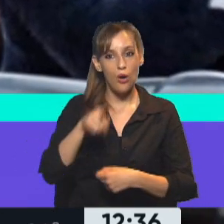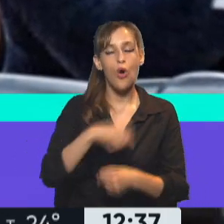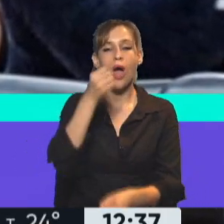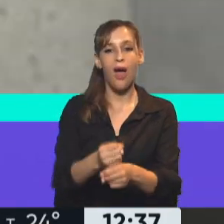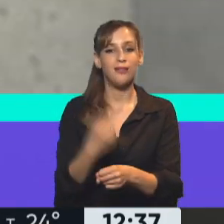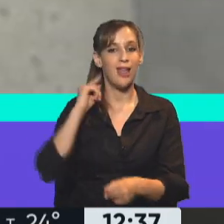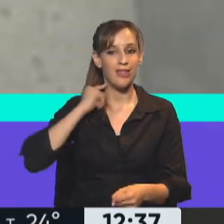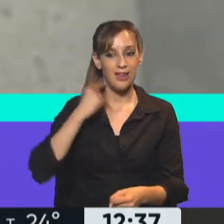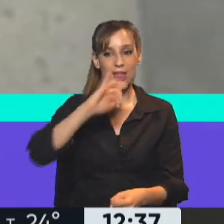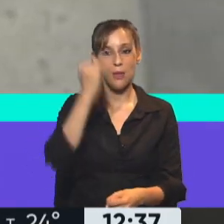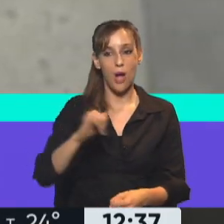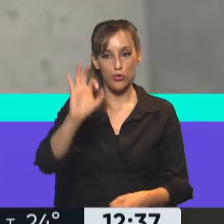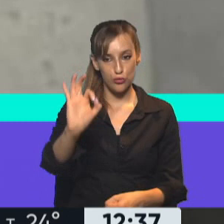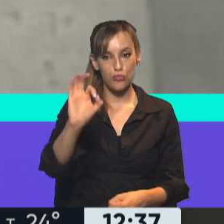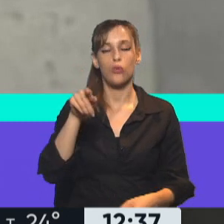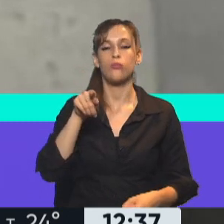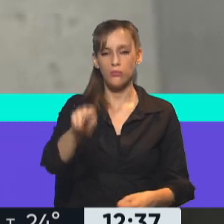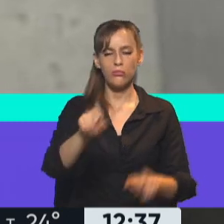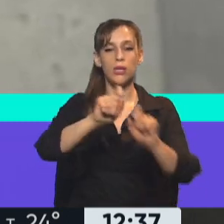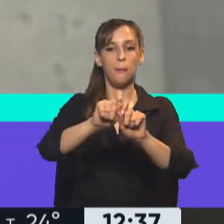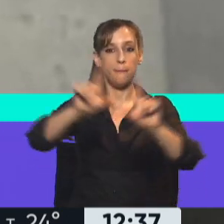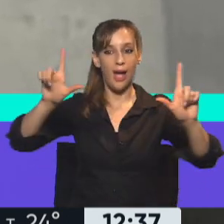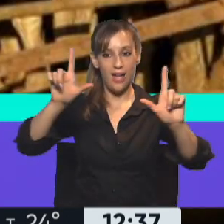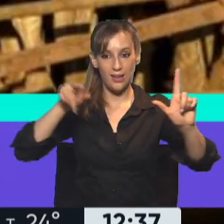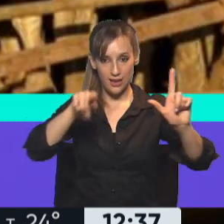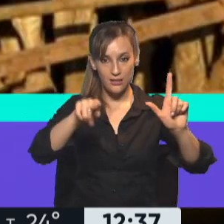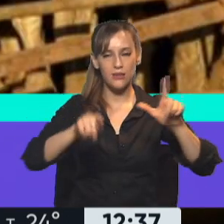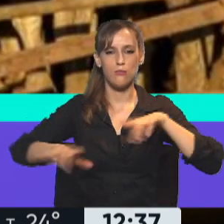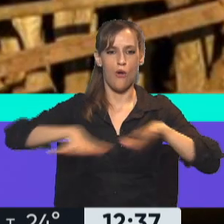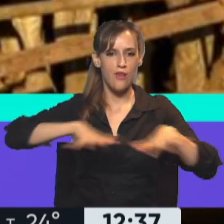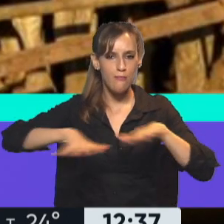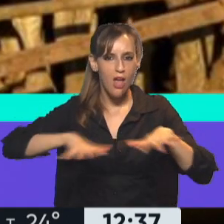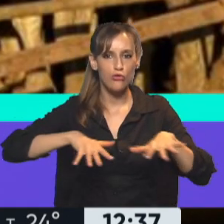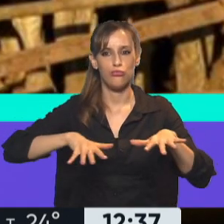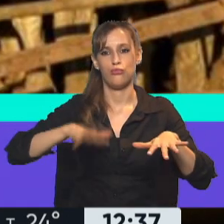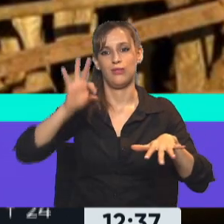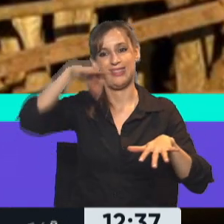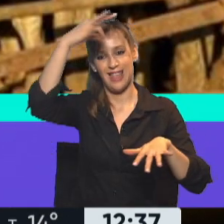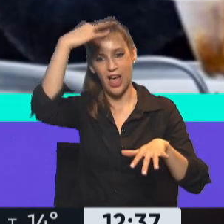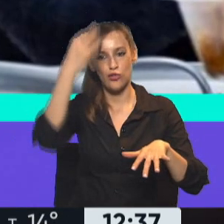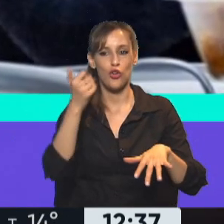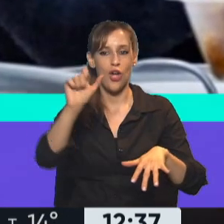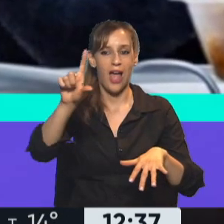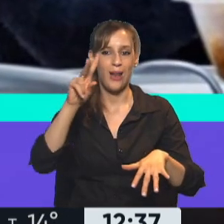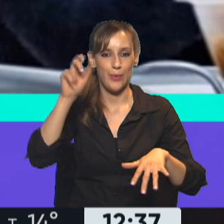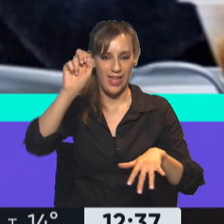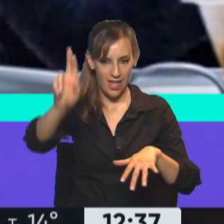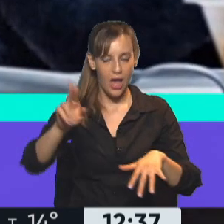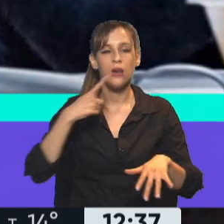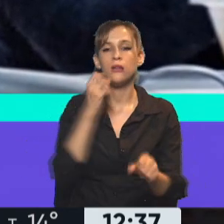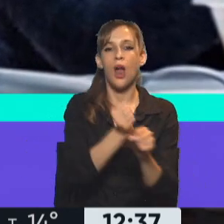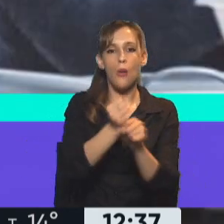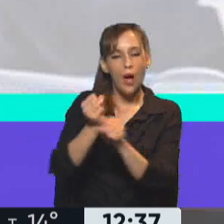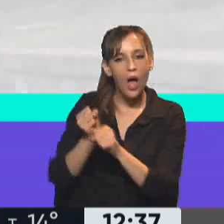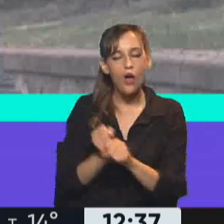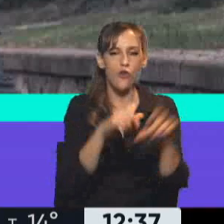de marzo, que son las imágenes de un infinito movimiento en las pantallas del Teatro Alvear, trabajos fotográficos autorales que